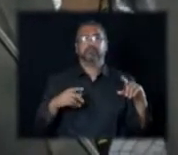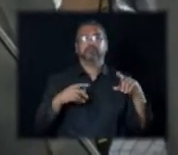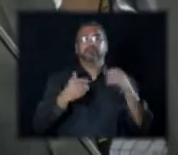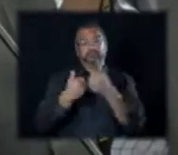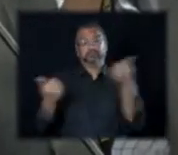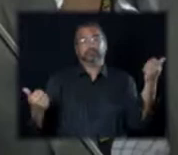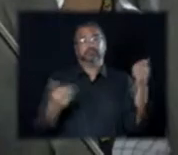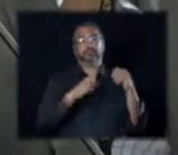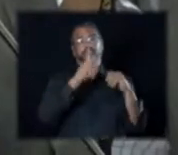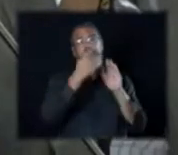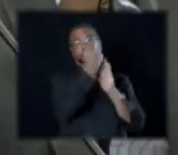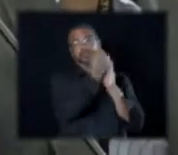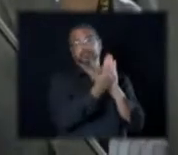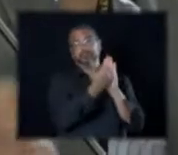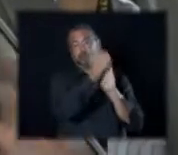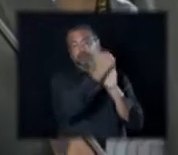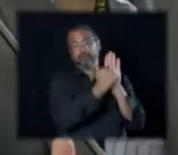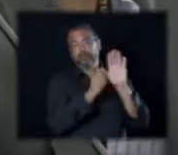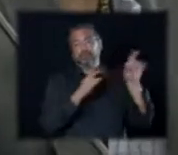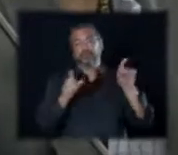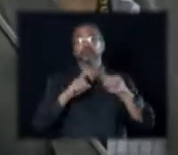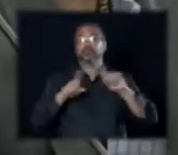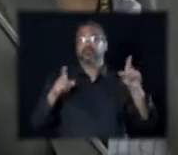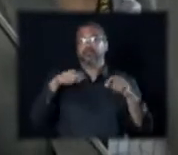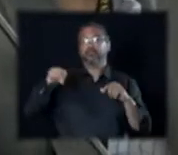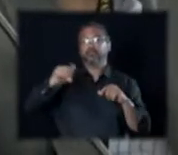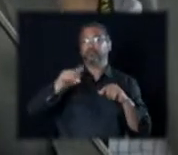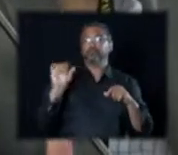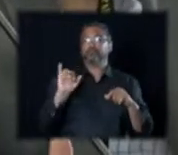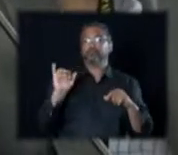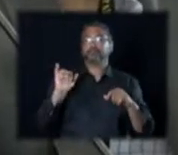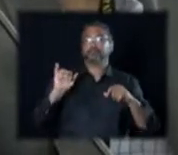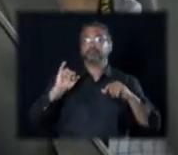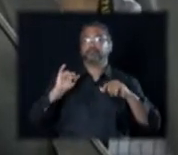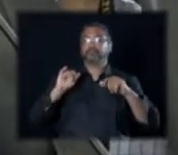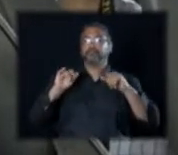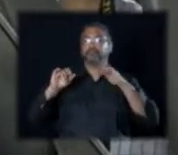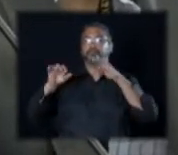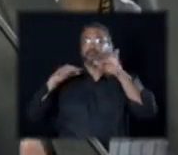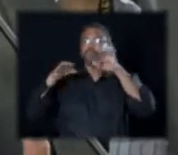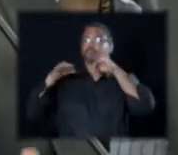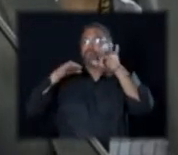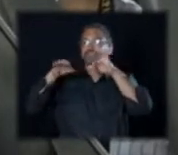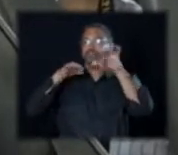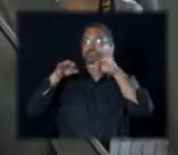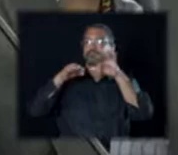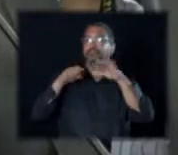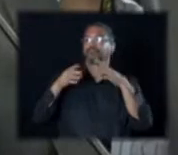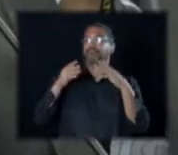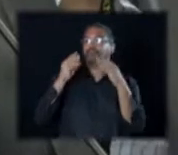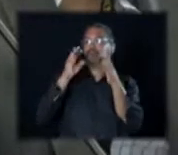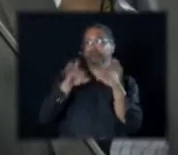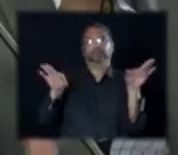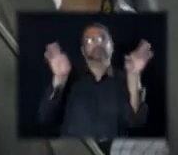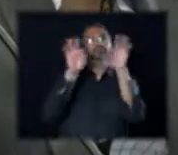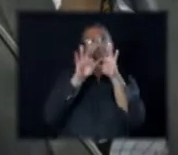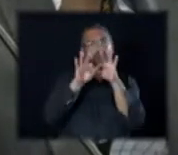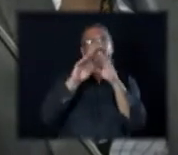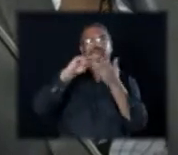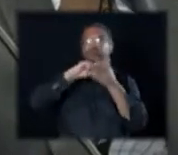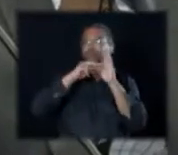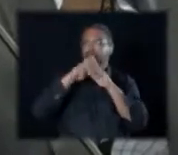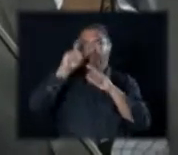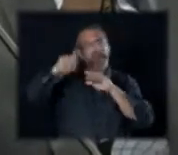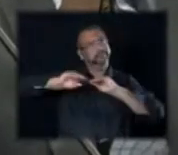de Hacienda en términos de cuentas bancarias. Nosotros educamos sobre la importancia de